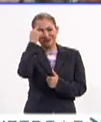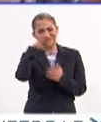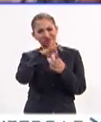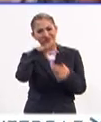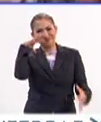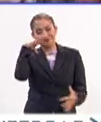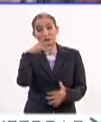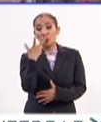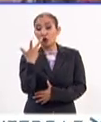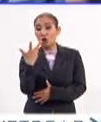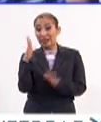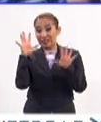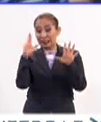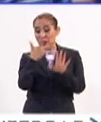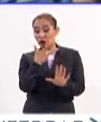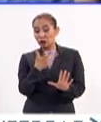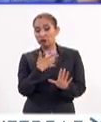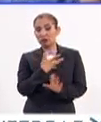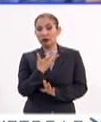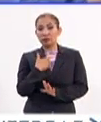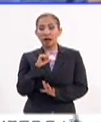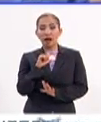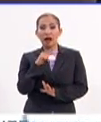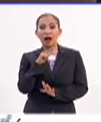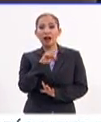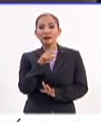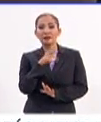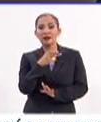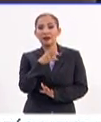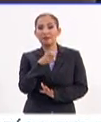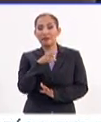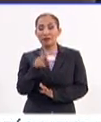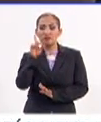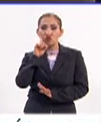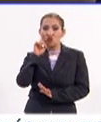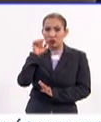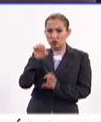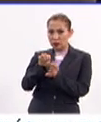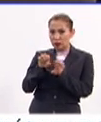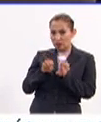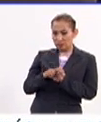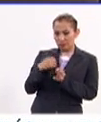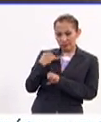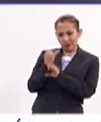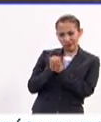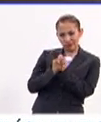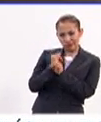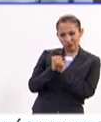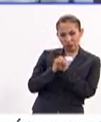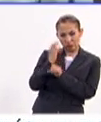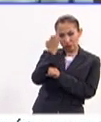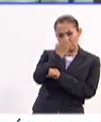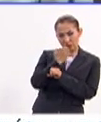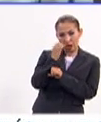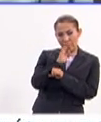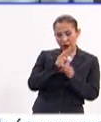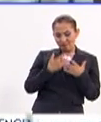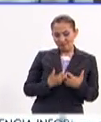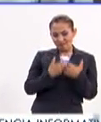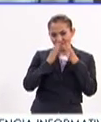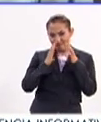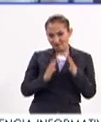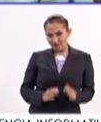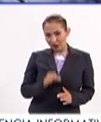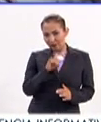y alrededor de 8 de cada 10 padece Alzheimer. Rosalinda, junto a su equipo de investigación, basándose en la fisiología,